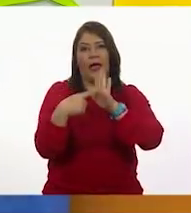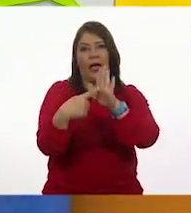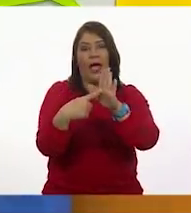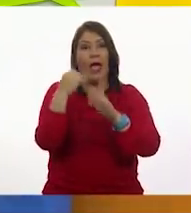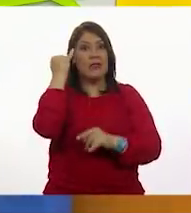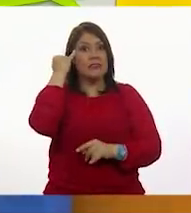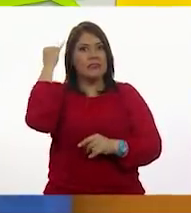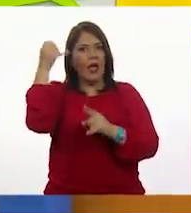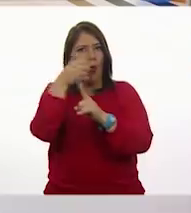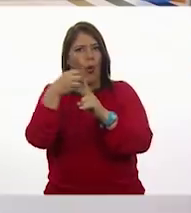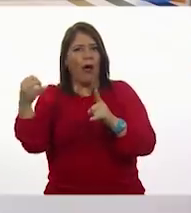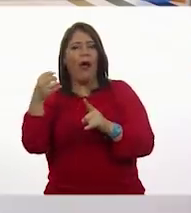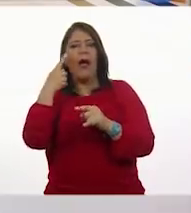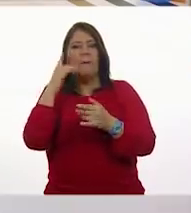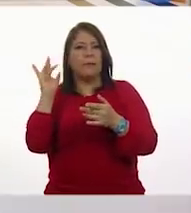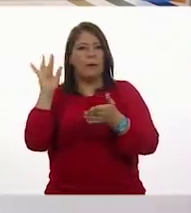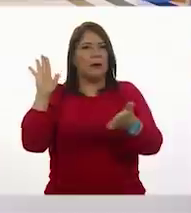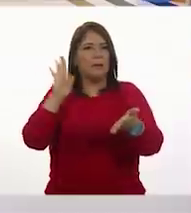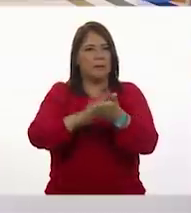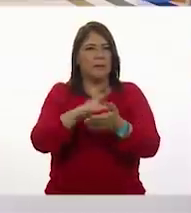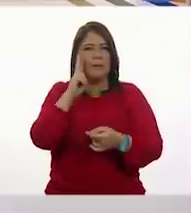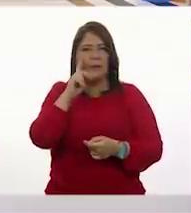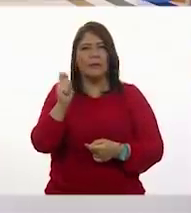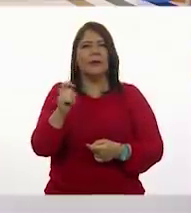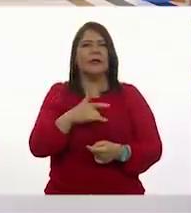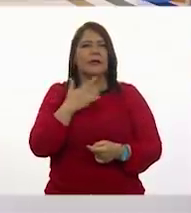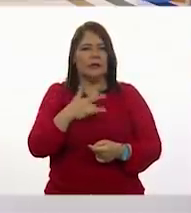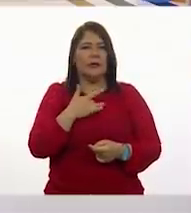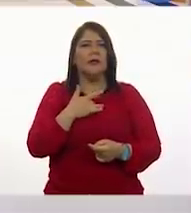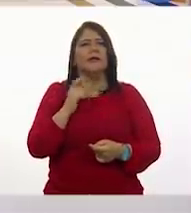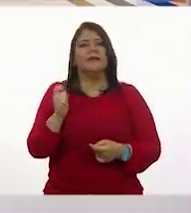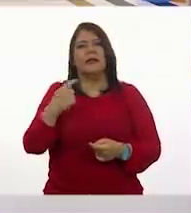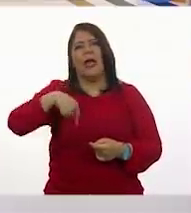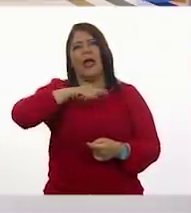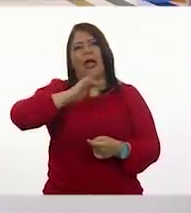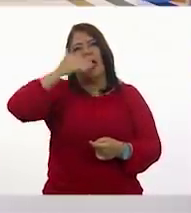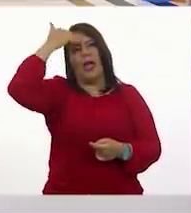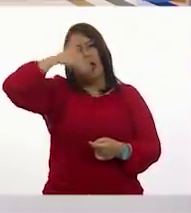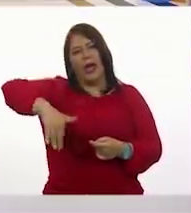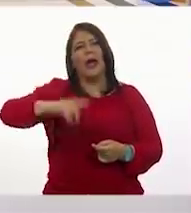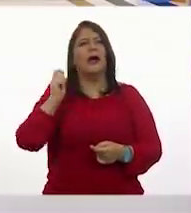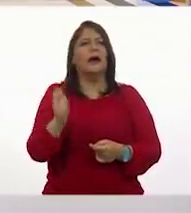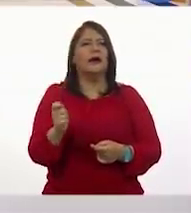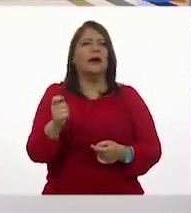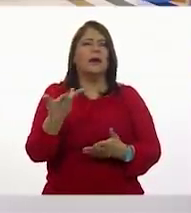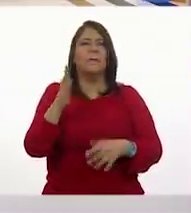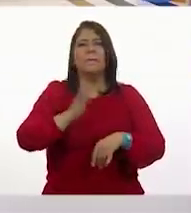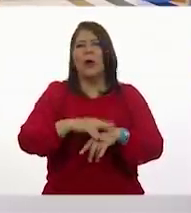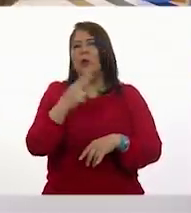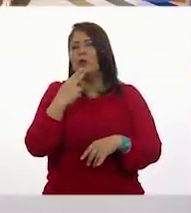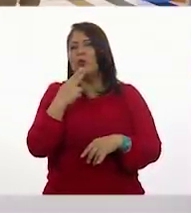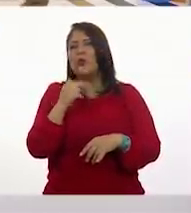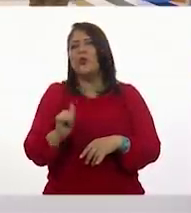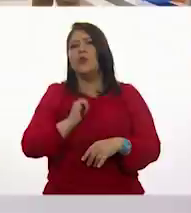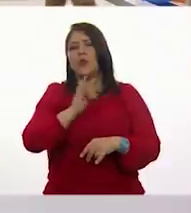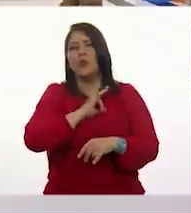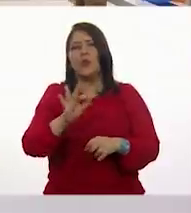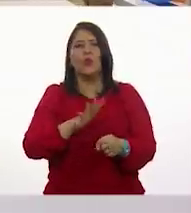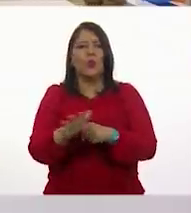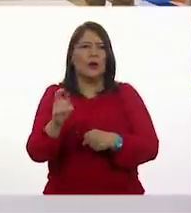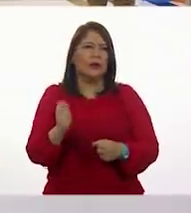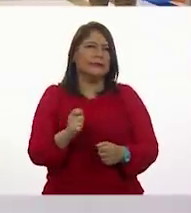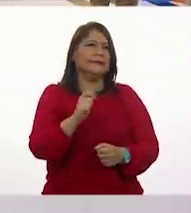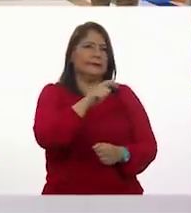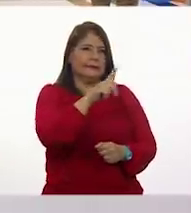bien! Entonces vamos a pegarla. Organizar nuestras ideas y así ya sabemos qué podría ser lo más conveniente, ¿verdad, maestra? Así